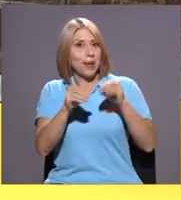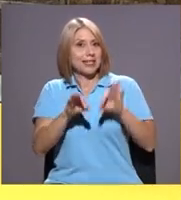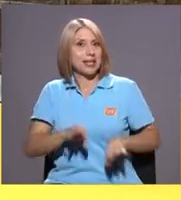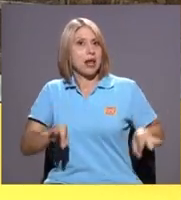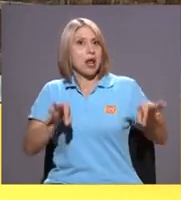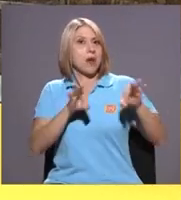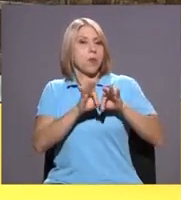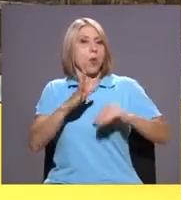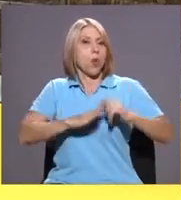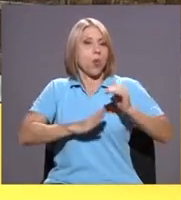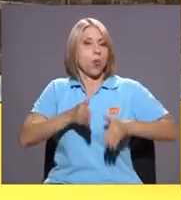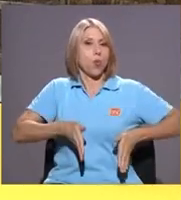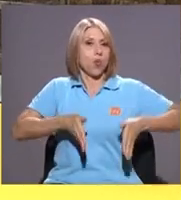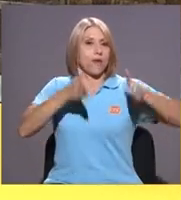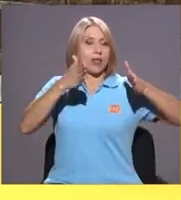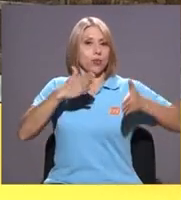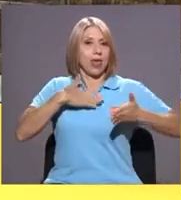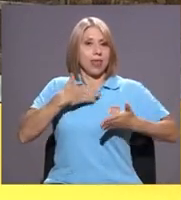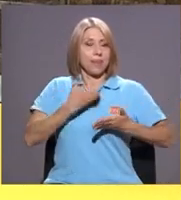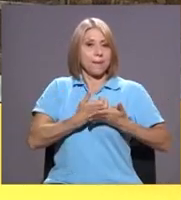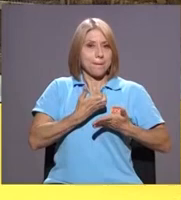periodos en mi facultad,